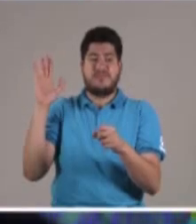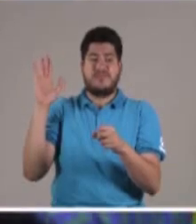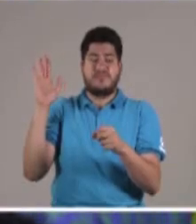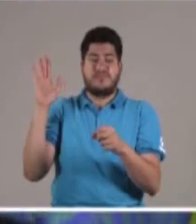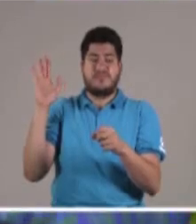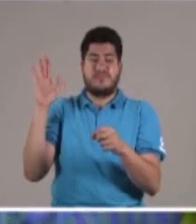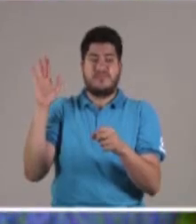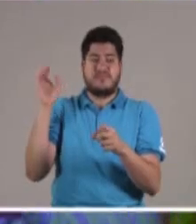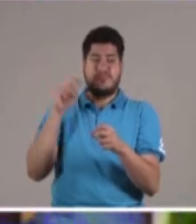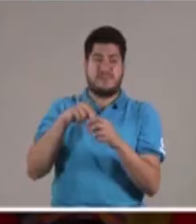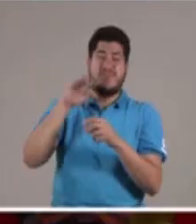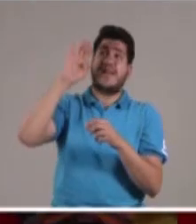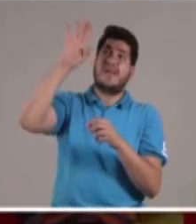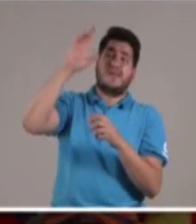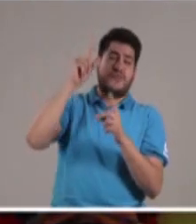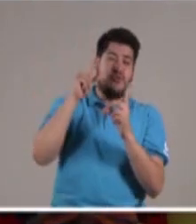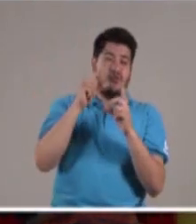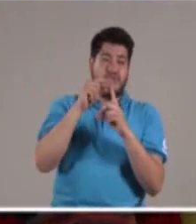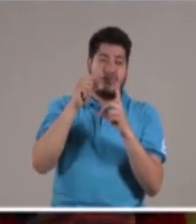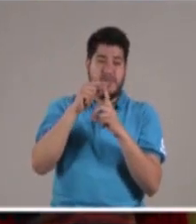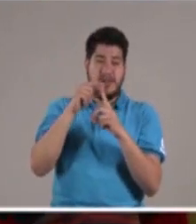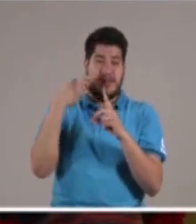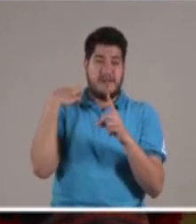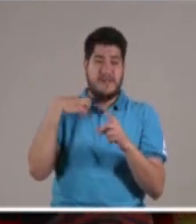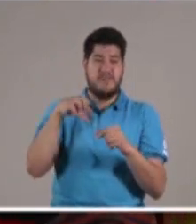en tu palabra para